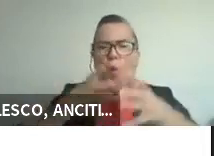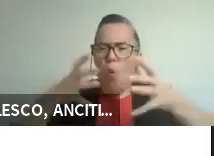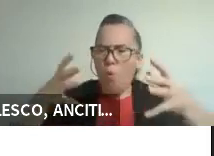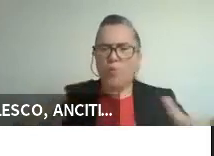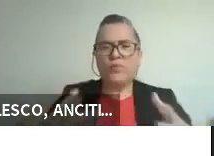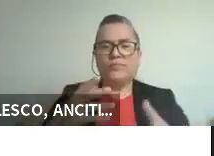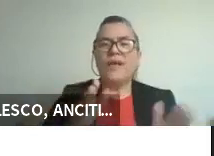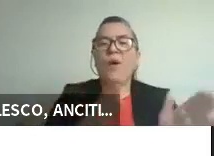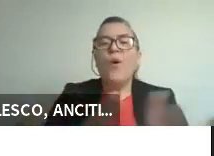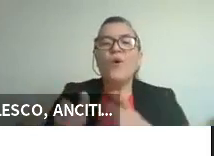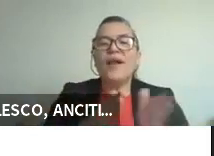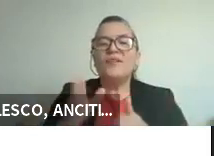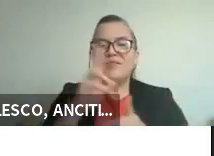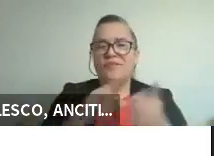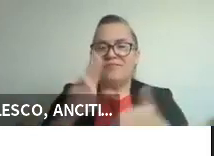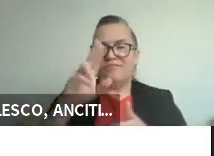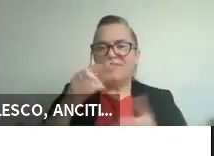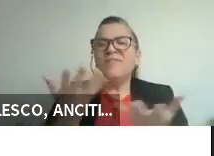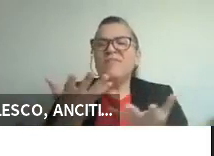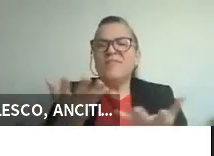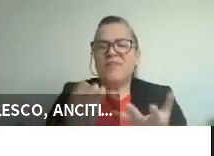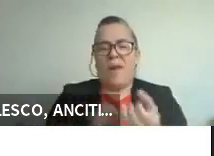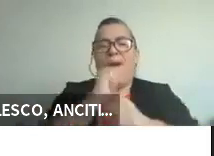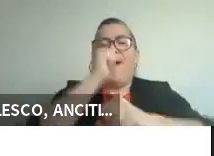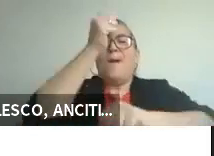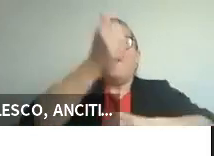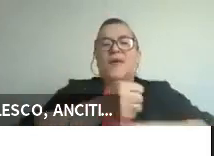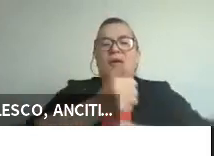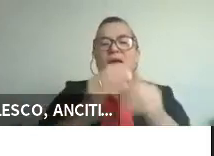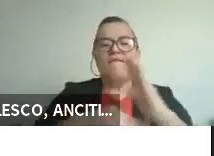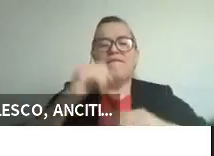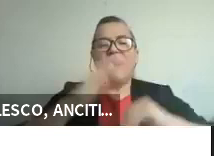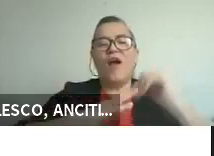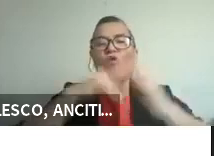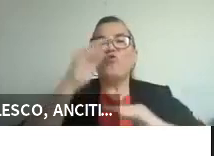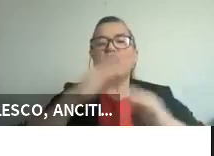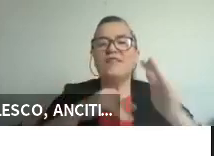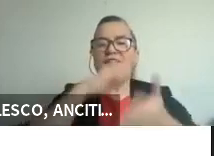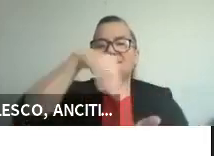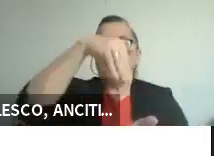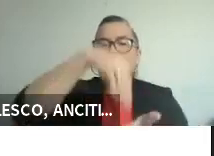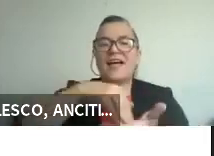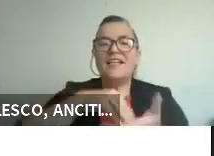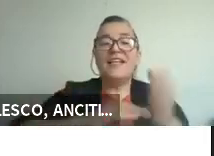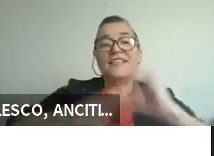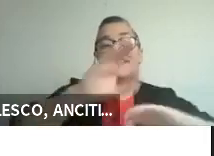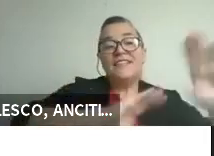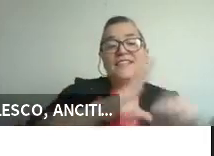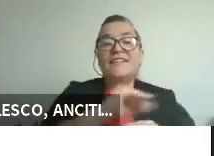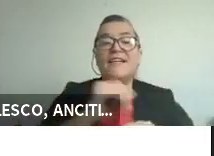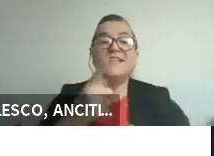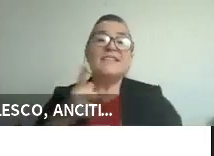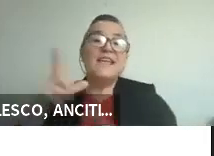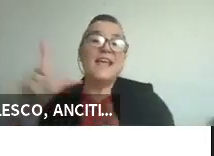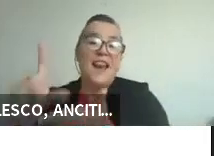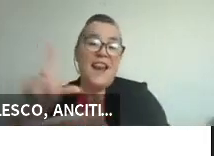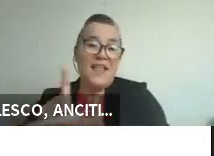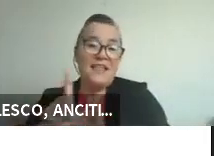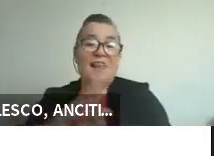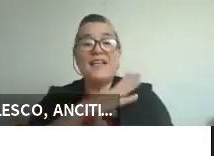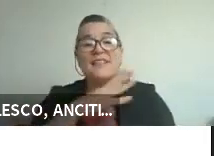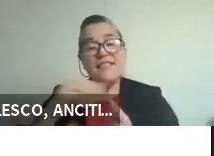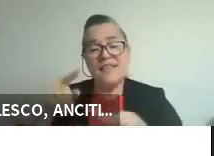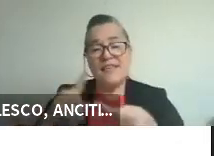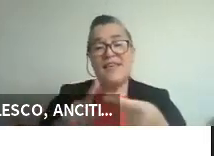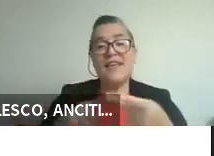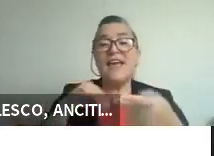nuestra universidad con la creación de la facultad central de ciencias y letras y los estudios generales como forma de garantizar